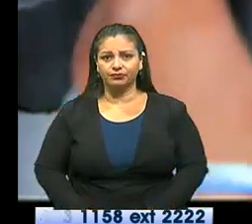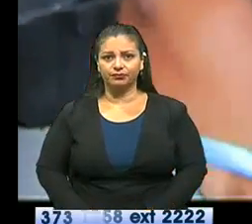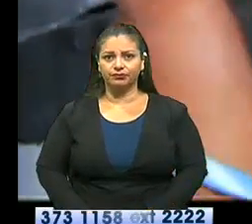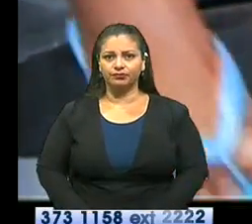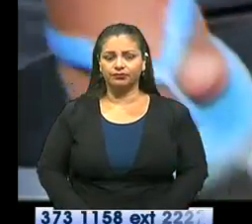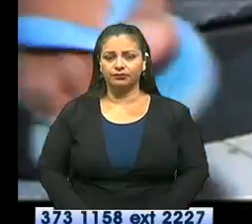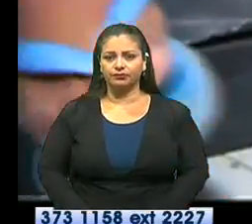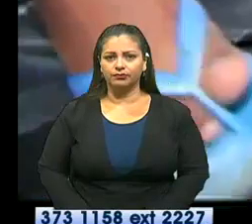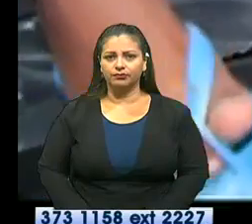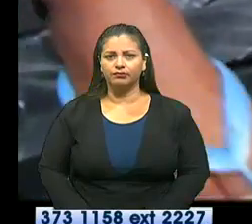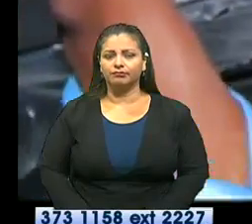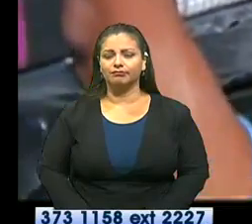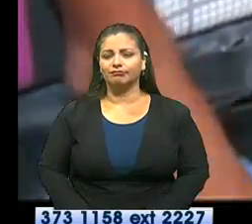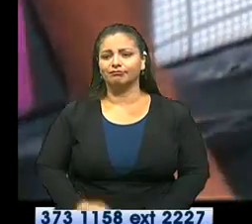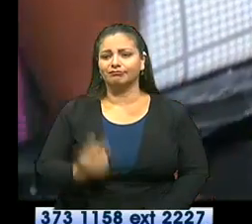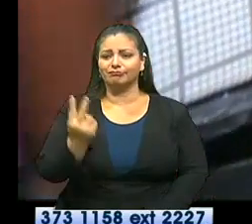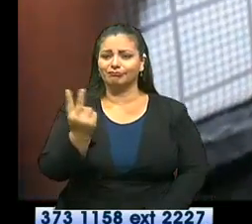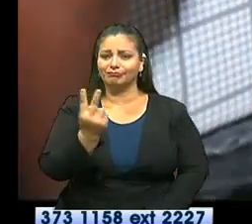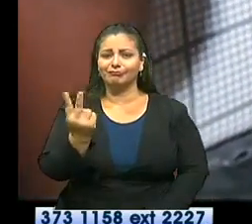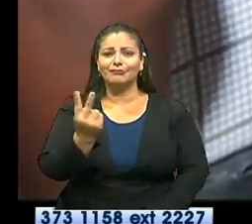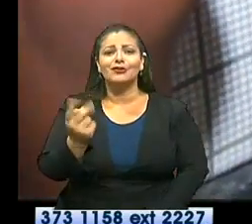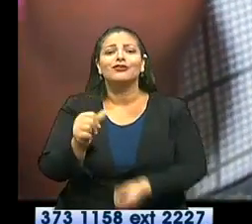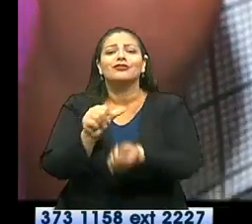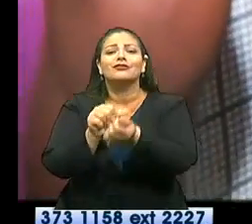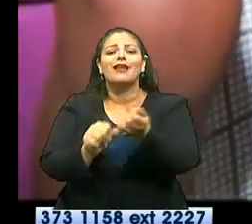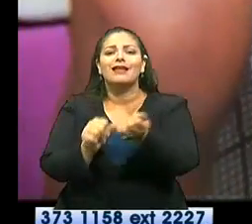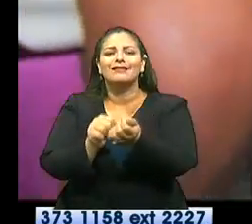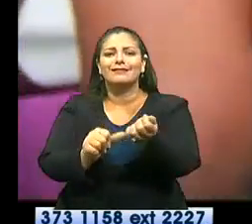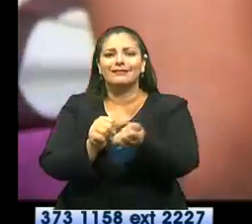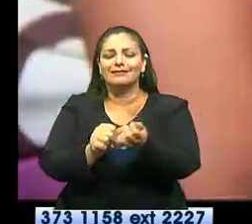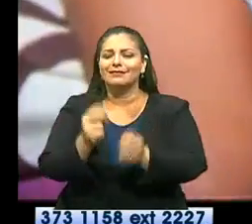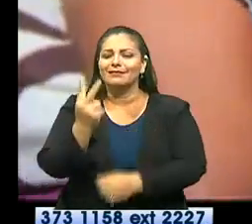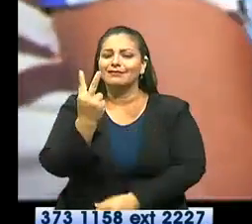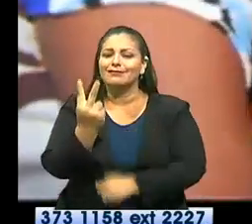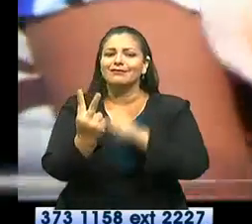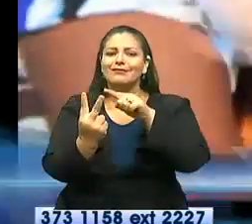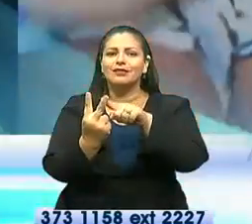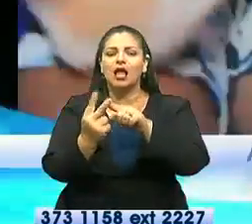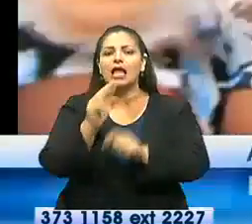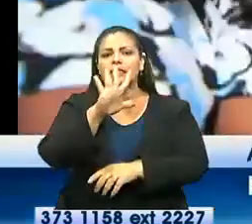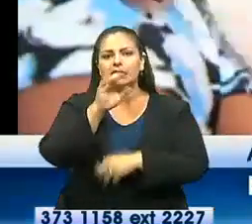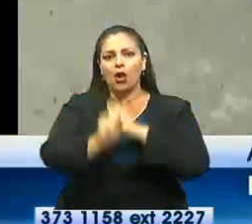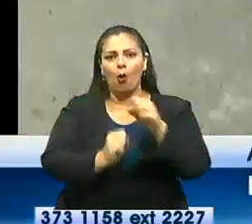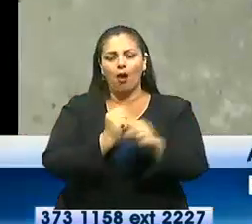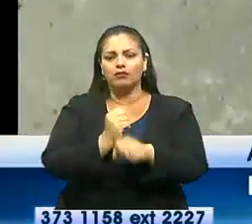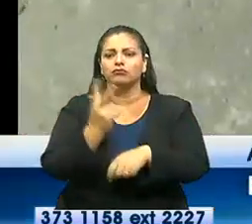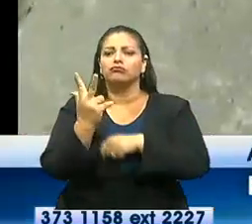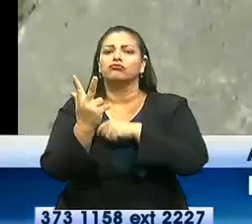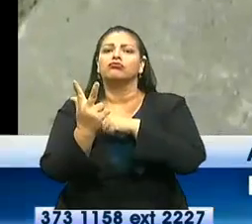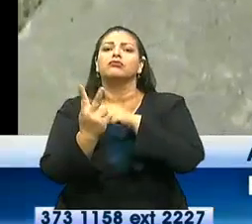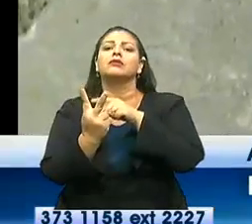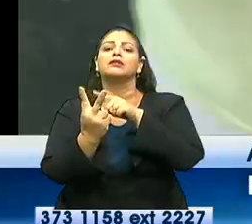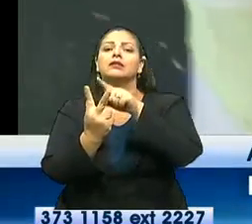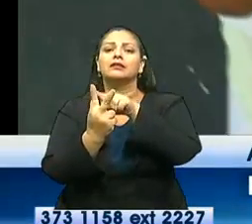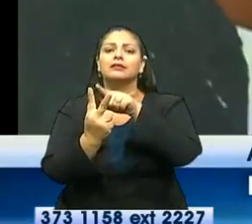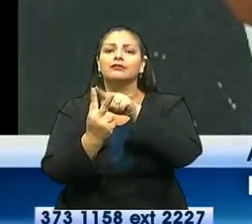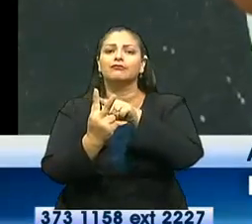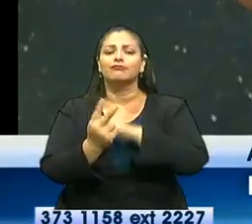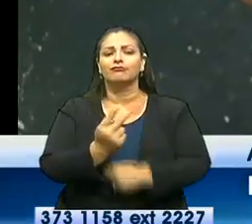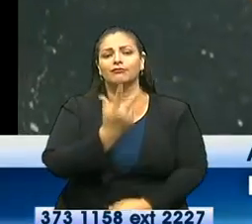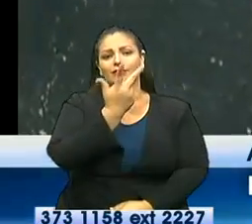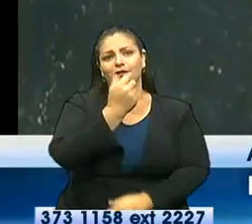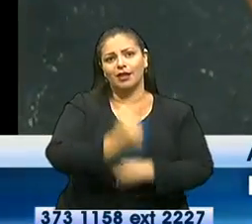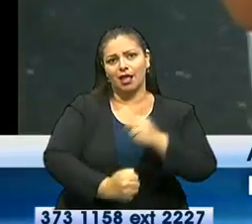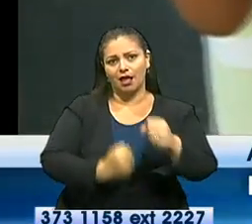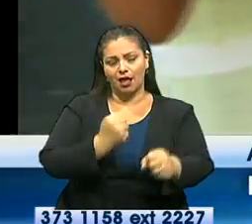Son dos angelitos, dos hermanas, una de 5 y otra de 3 añitos, que sufren la ausencia de su madre, quien